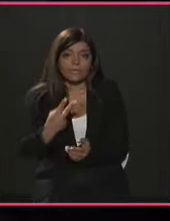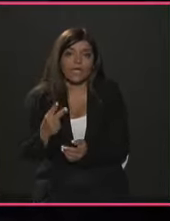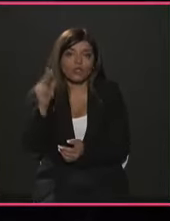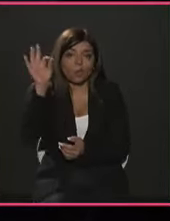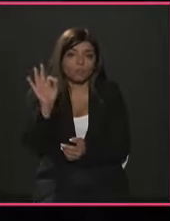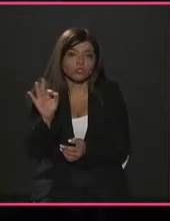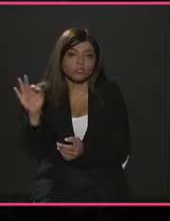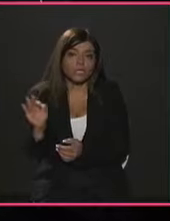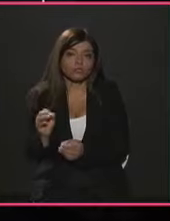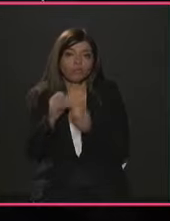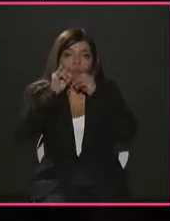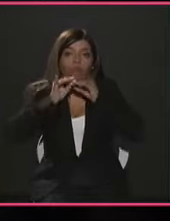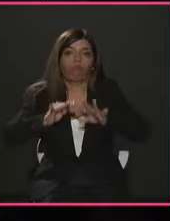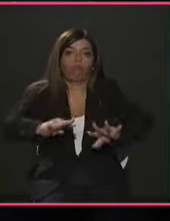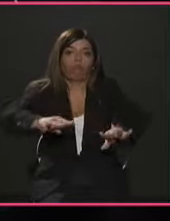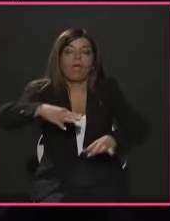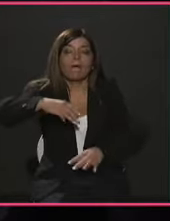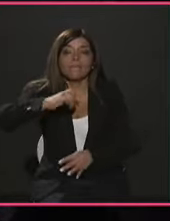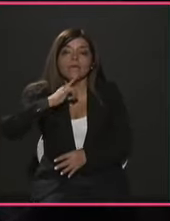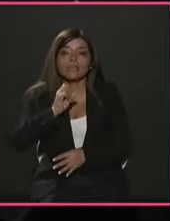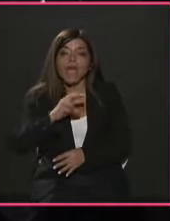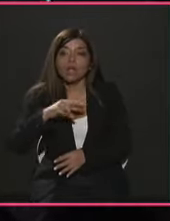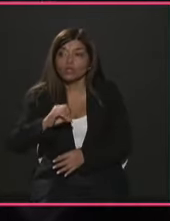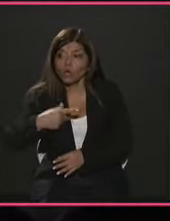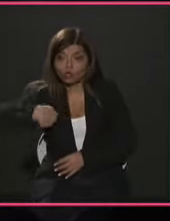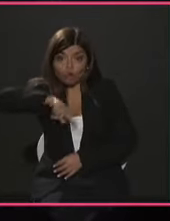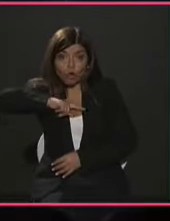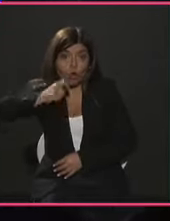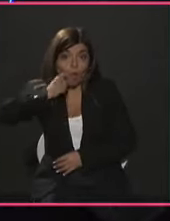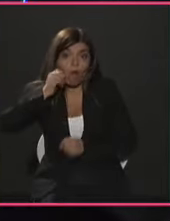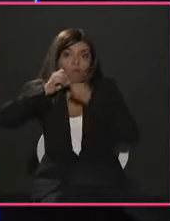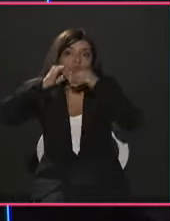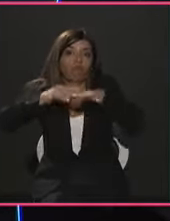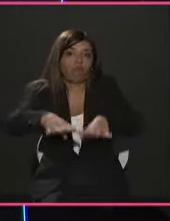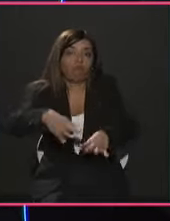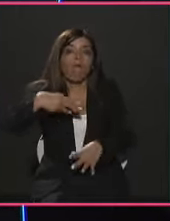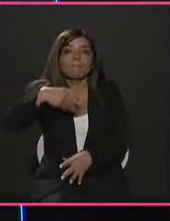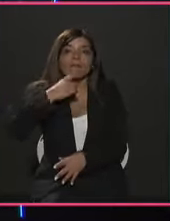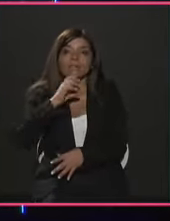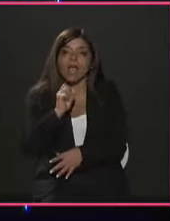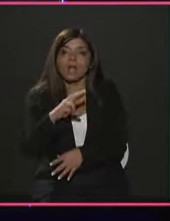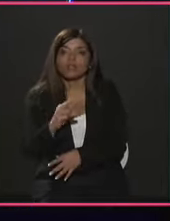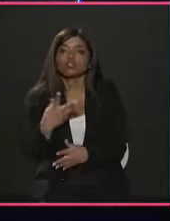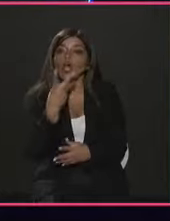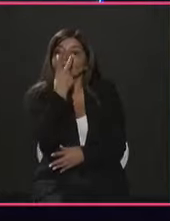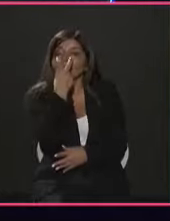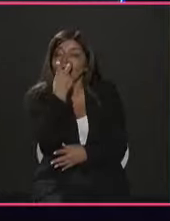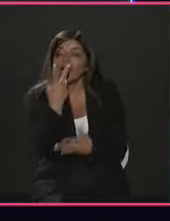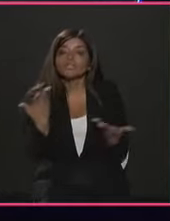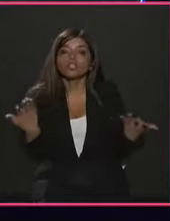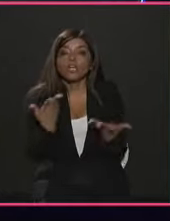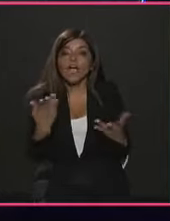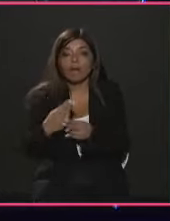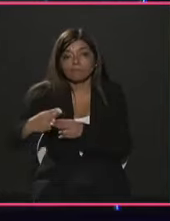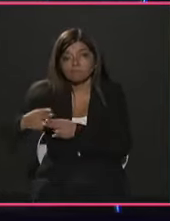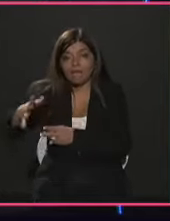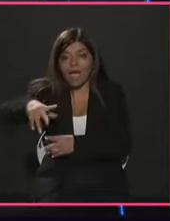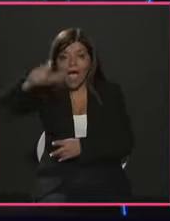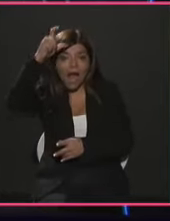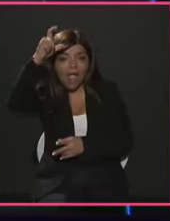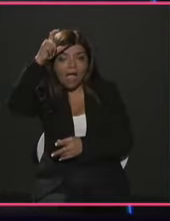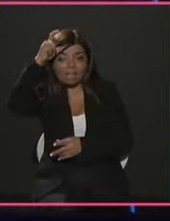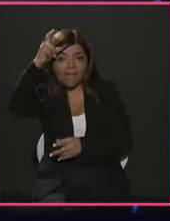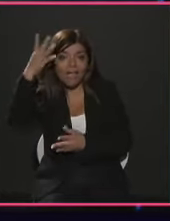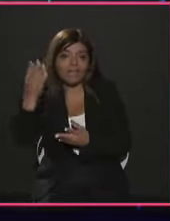las emisiones de metano de parte de los humanos eh más que nada viene de los gases que producen las vacas